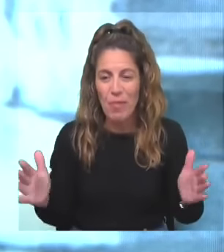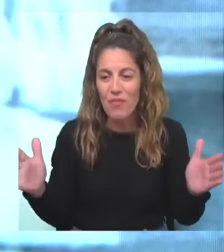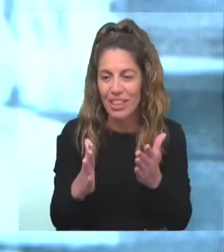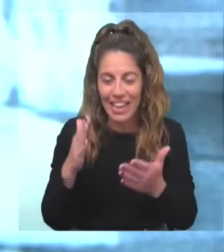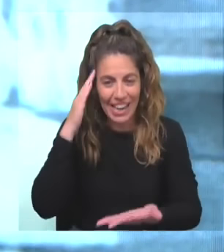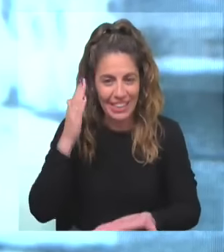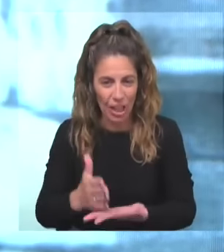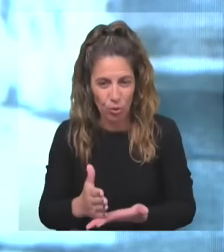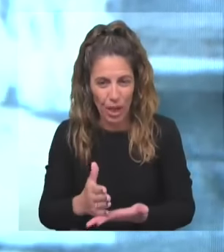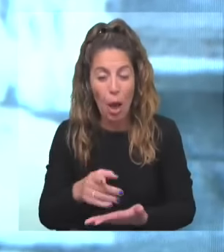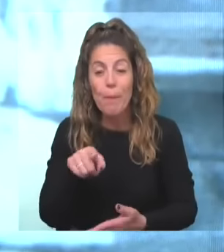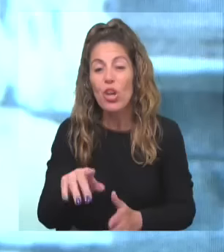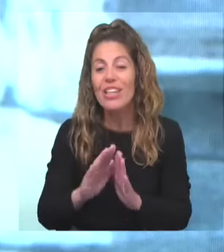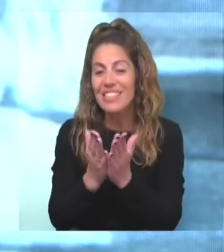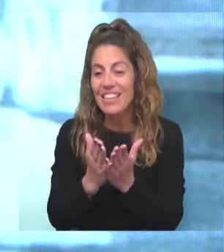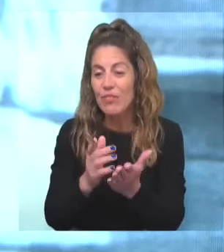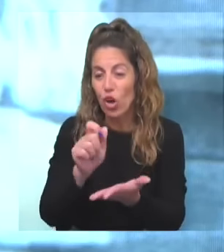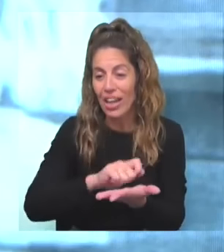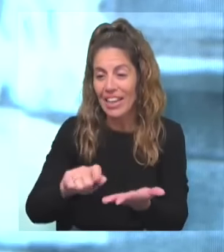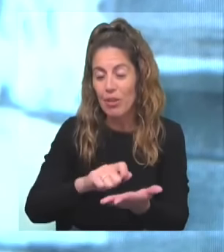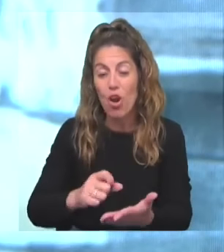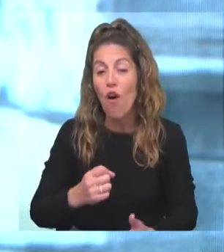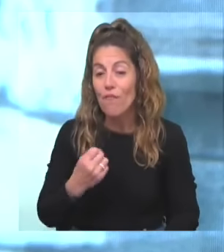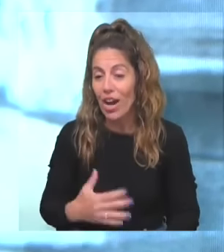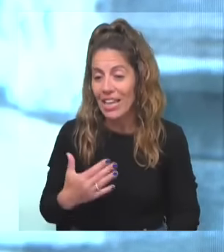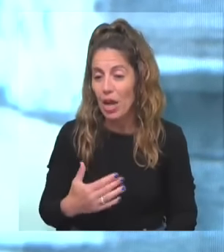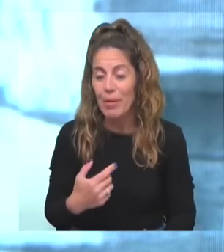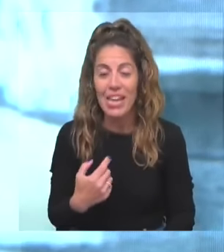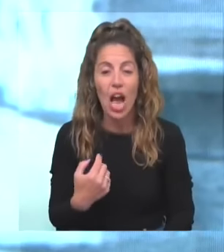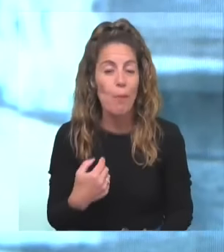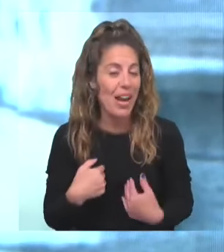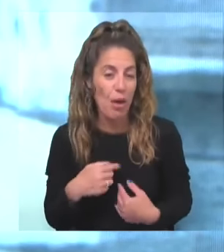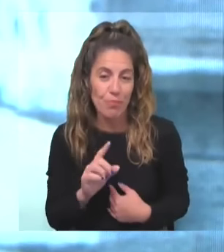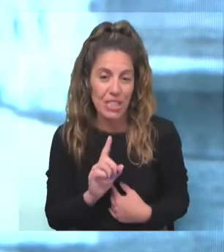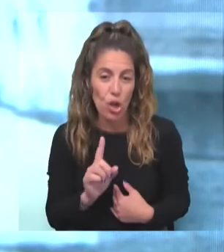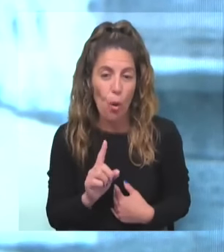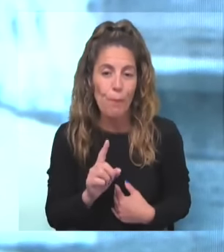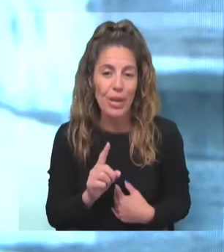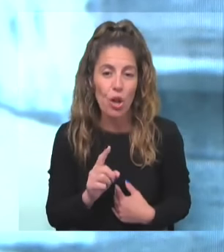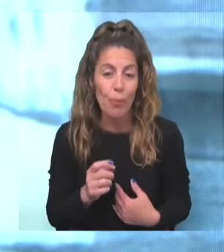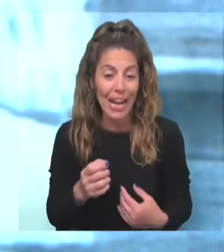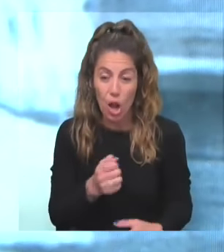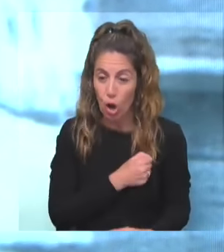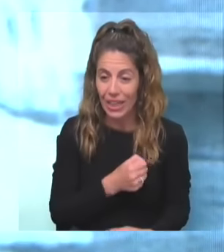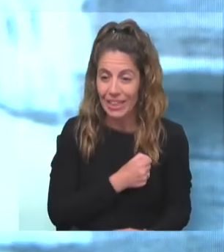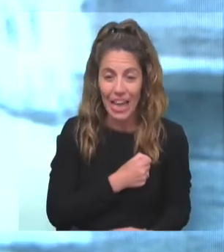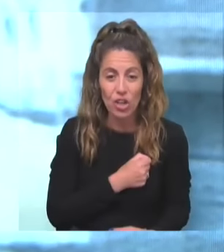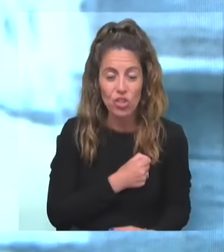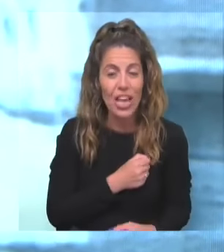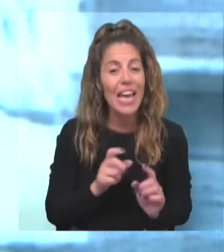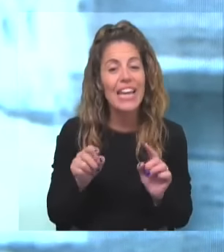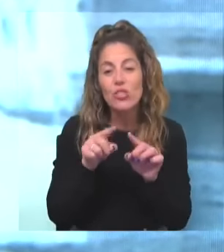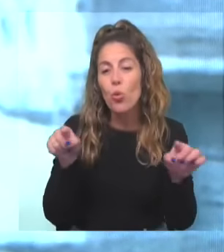Iglesia Increíble. Es un libro también que vale la pena, no para, para mí en particular, sino para los cristianos. Es un